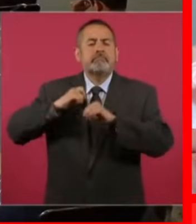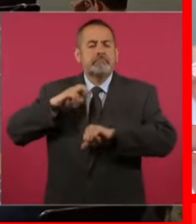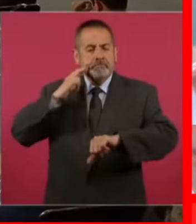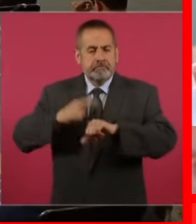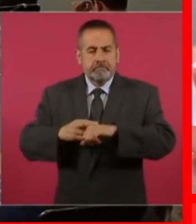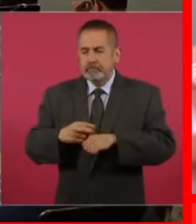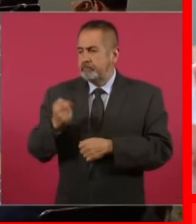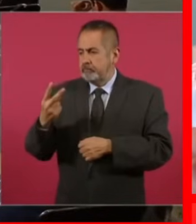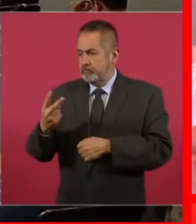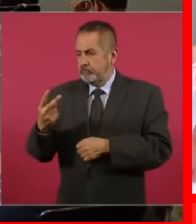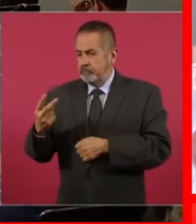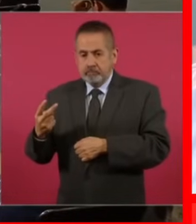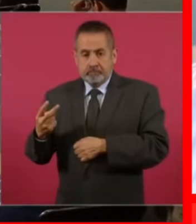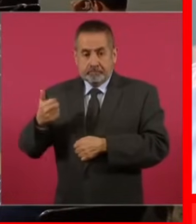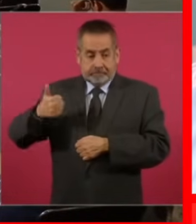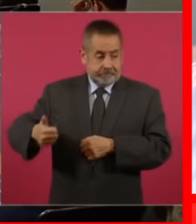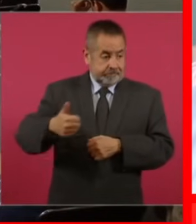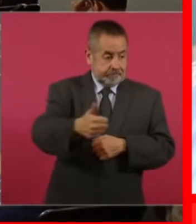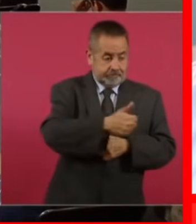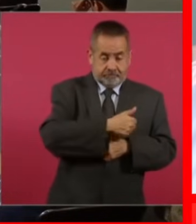12